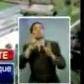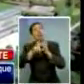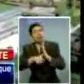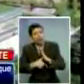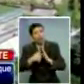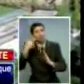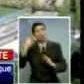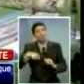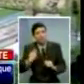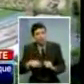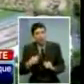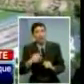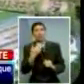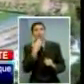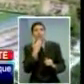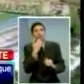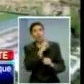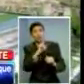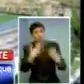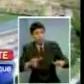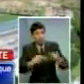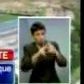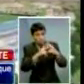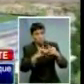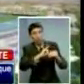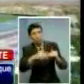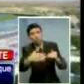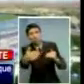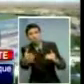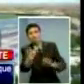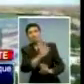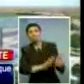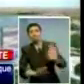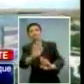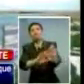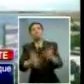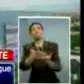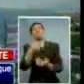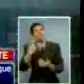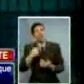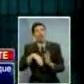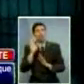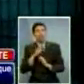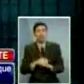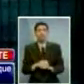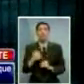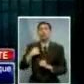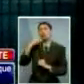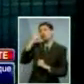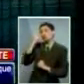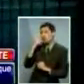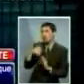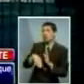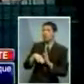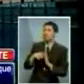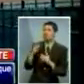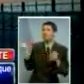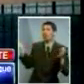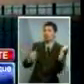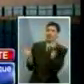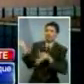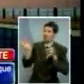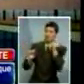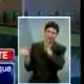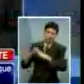con los costos de la mantención luego de los mismos recintos, que también se entrega en concesión. Yo creo que hay muchos decires, pero